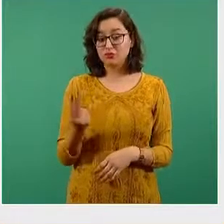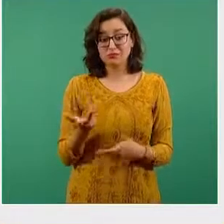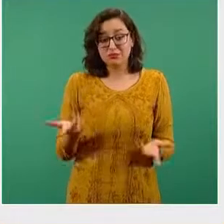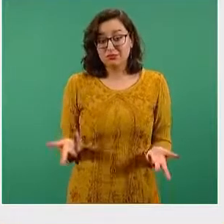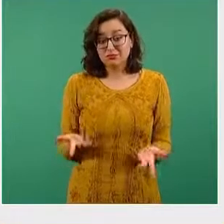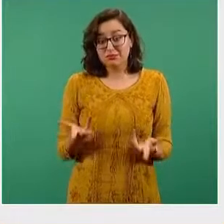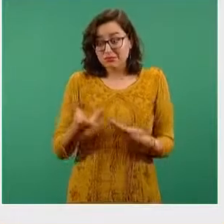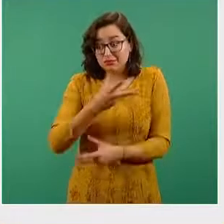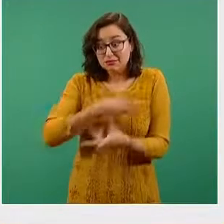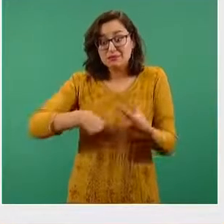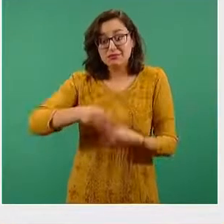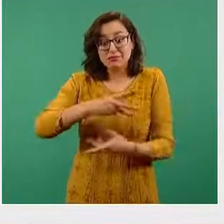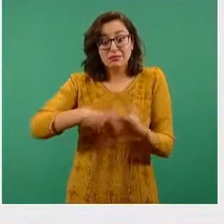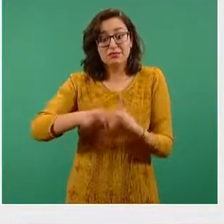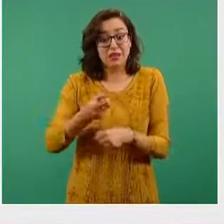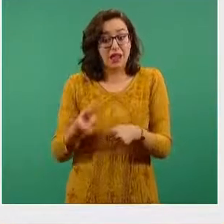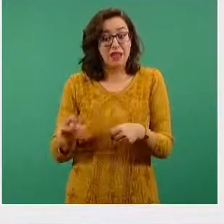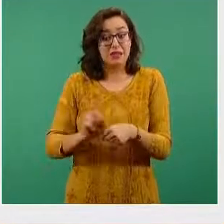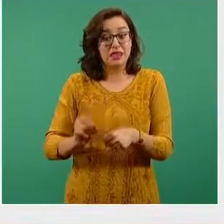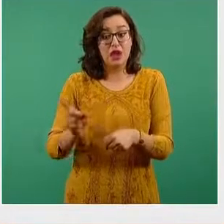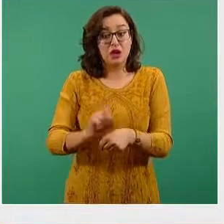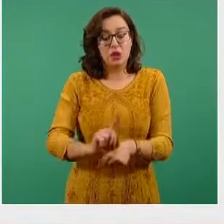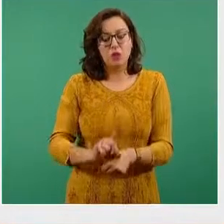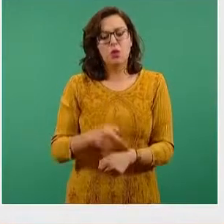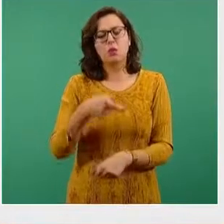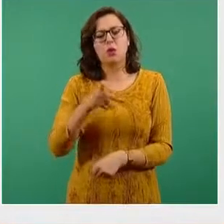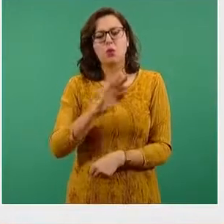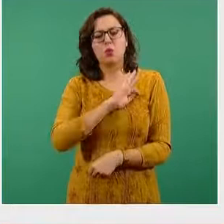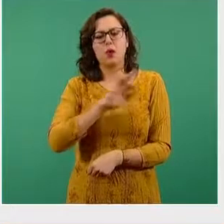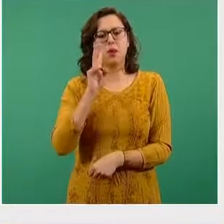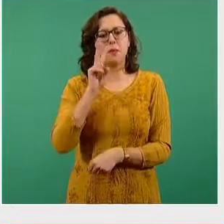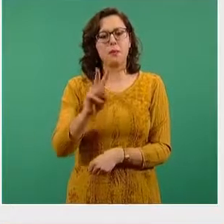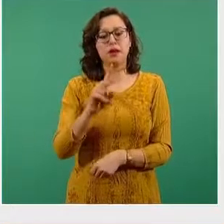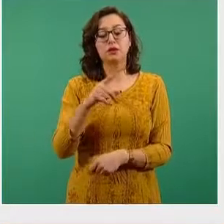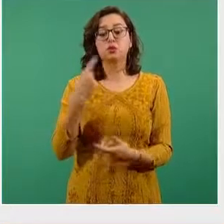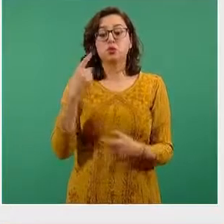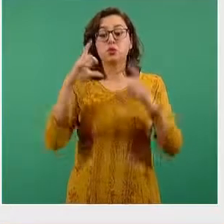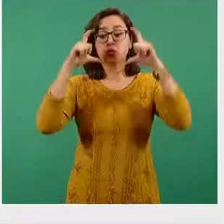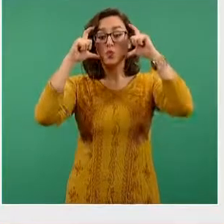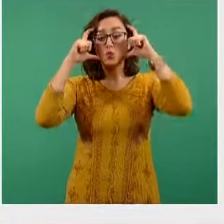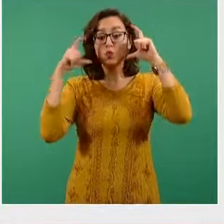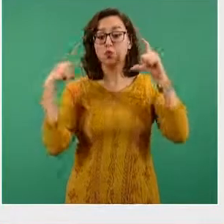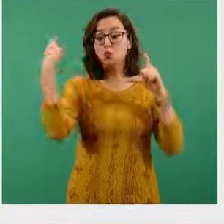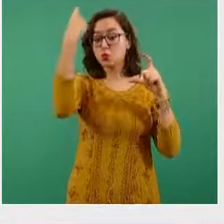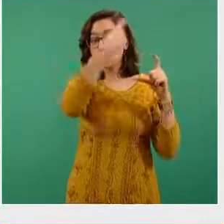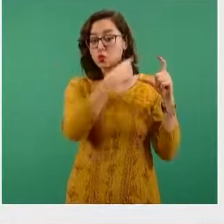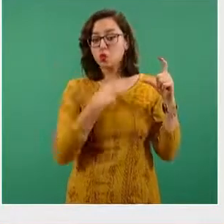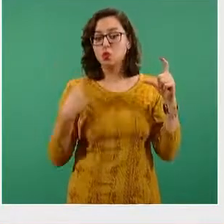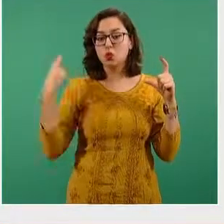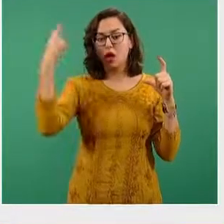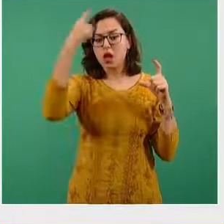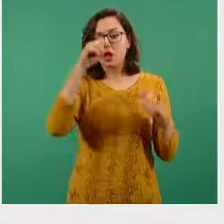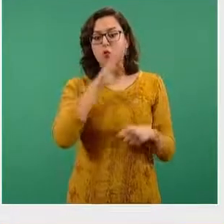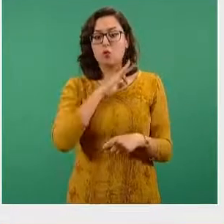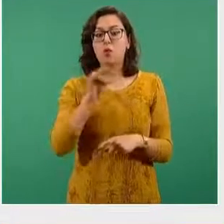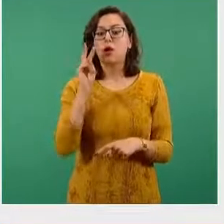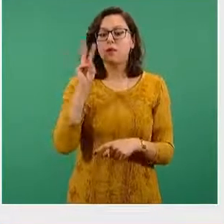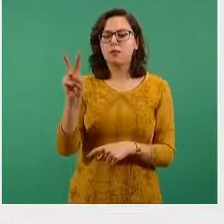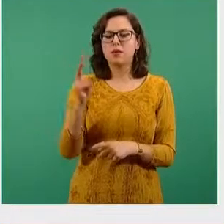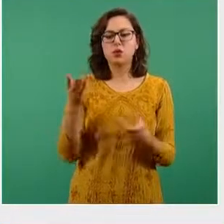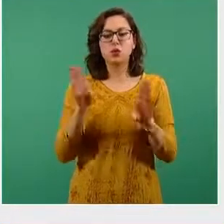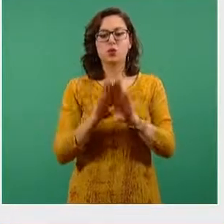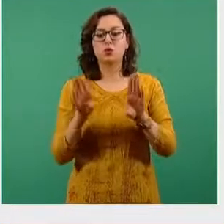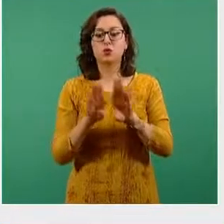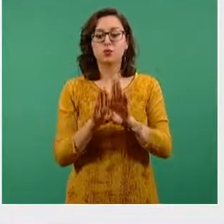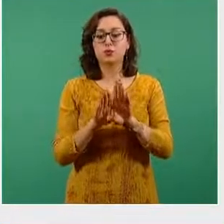vivir. El primer círculo, el círculo superior, rodea el rostro de la vendedora.